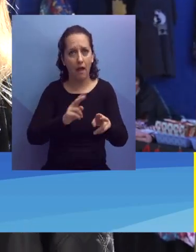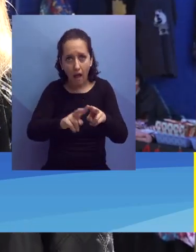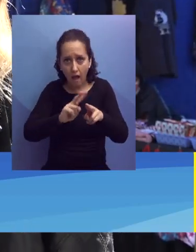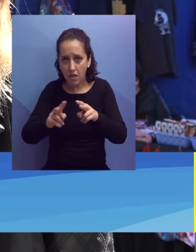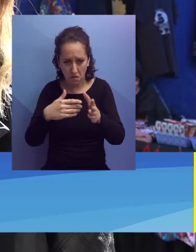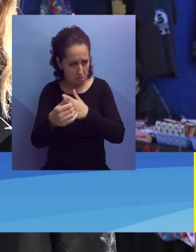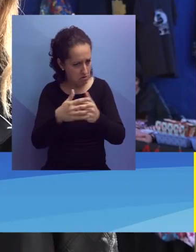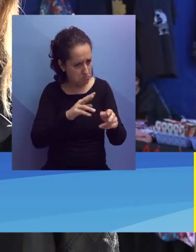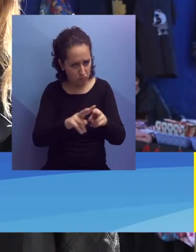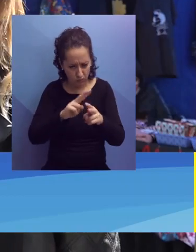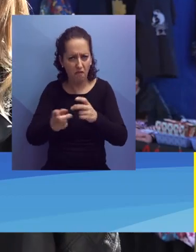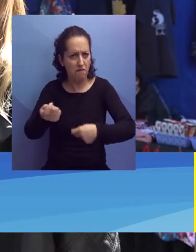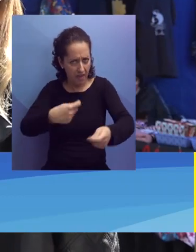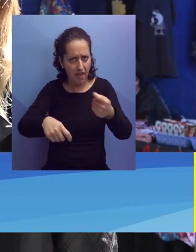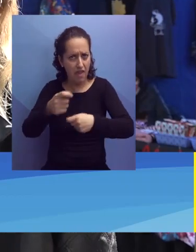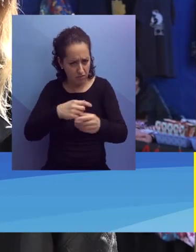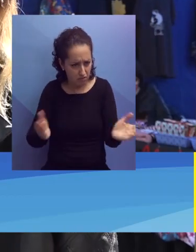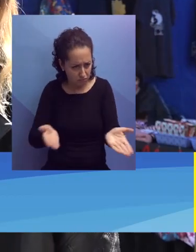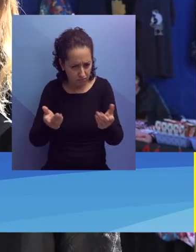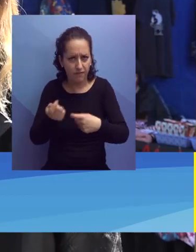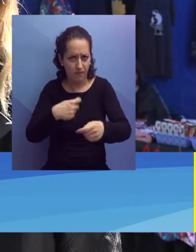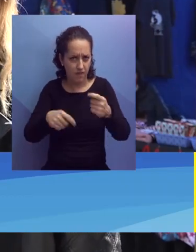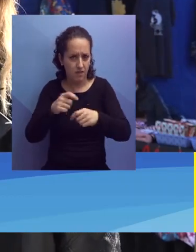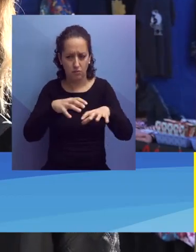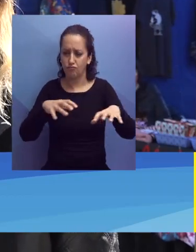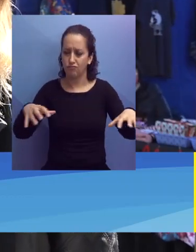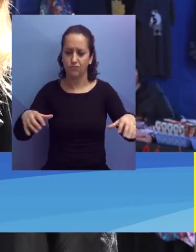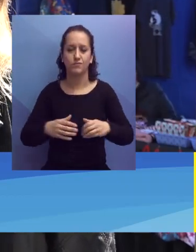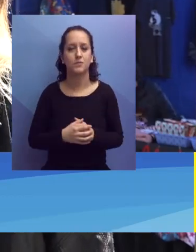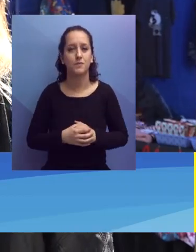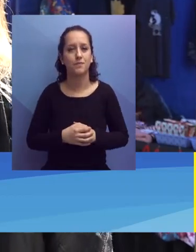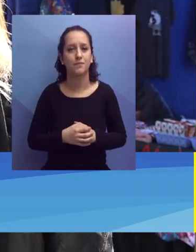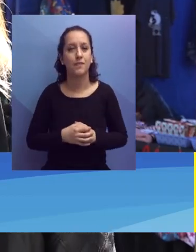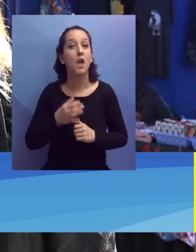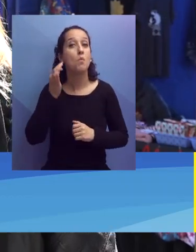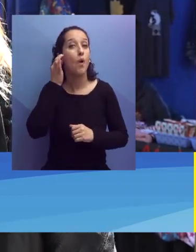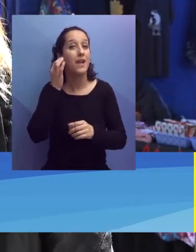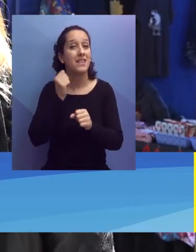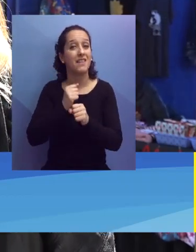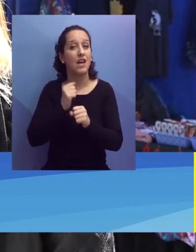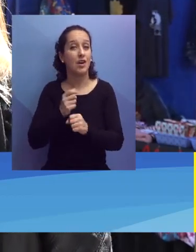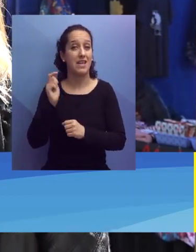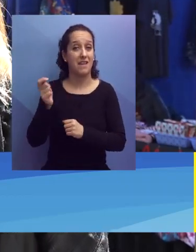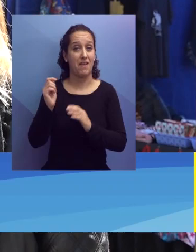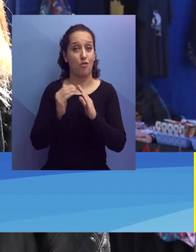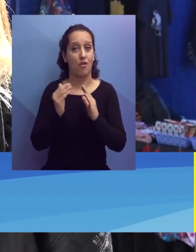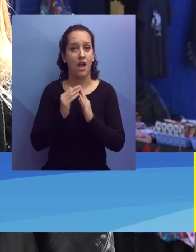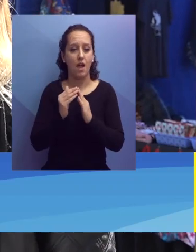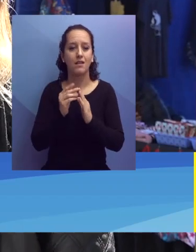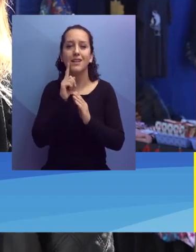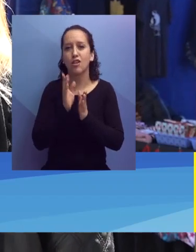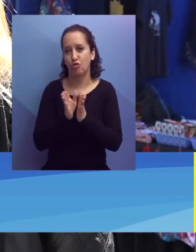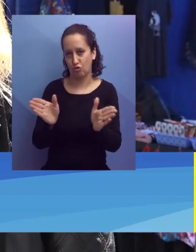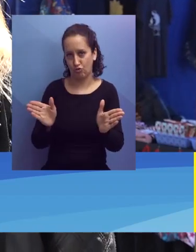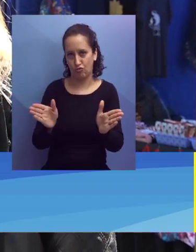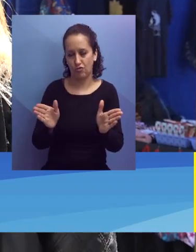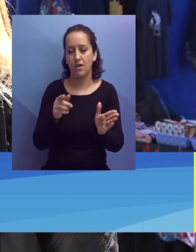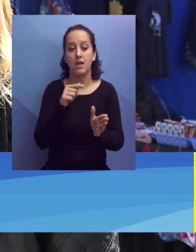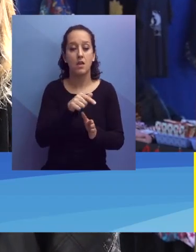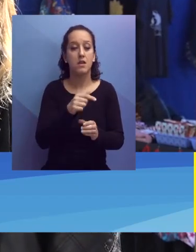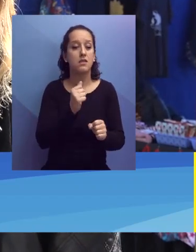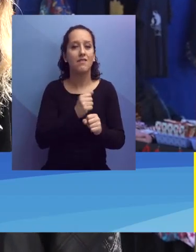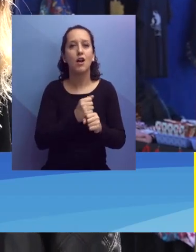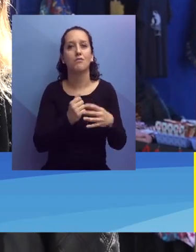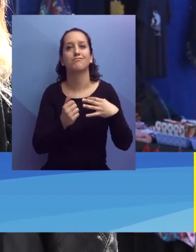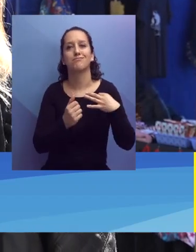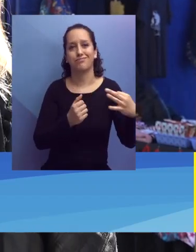puedan comercializar y visibilizar el trabajo que ellas realizan. El programa Mujer Trabajadora Jefas de Hogar cuenta con dos líneas de